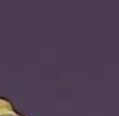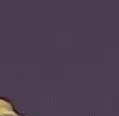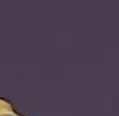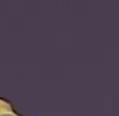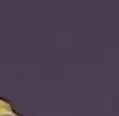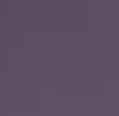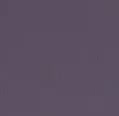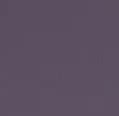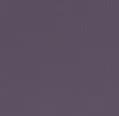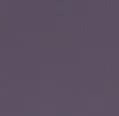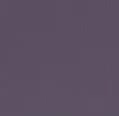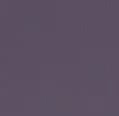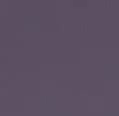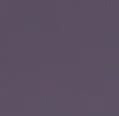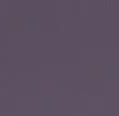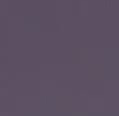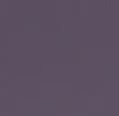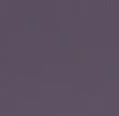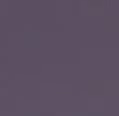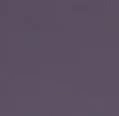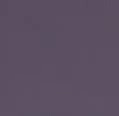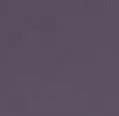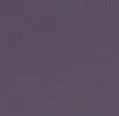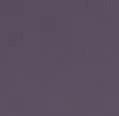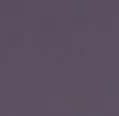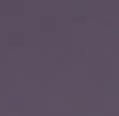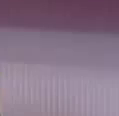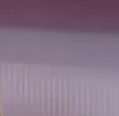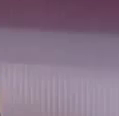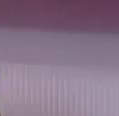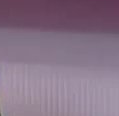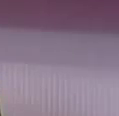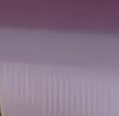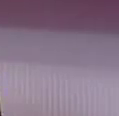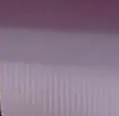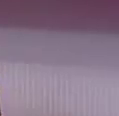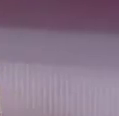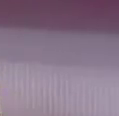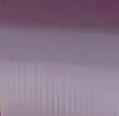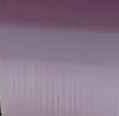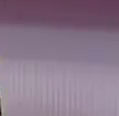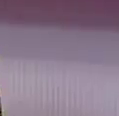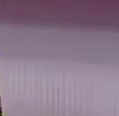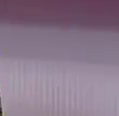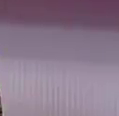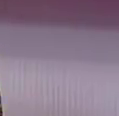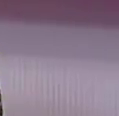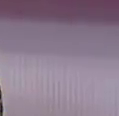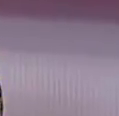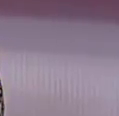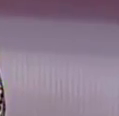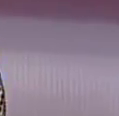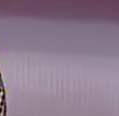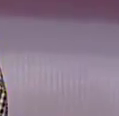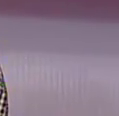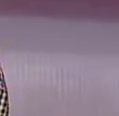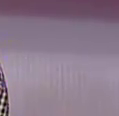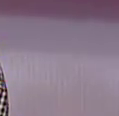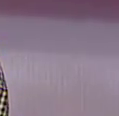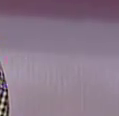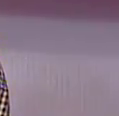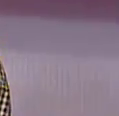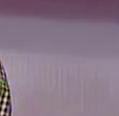y diferentes proyectos sociales que dan un aporte muy interesante a este tema. Tenemos también a Edgar